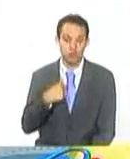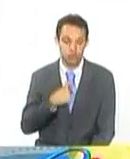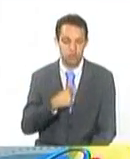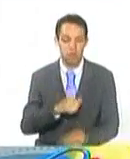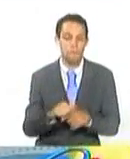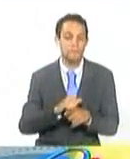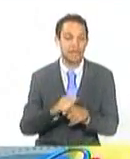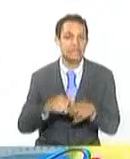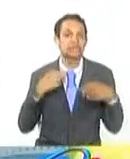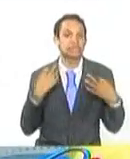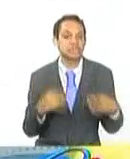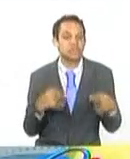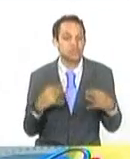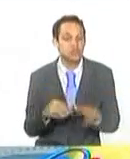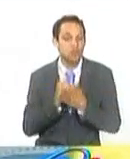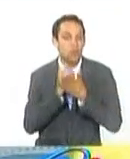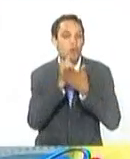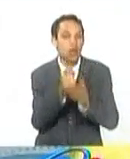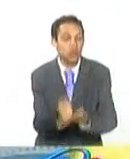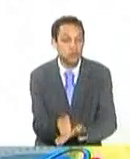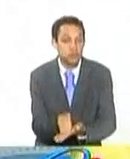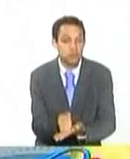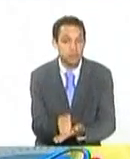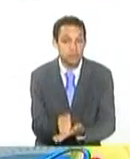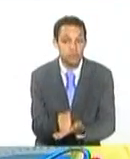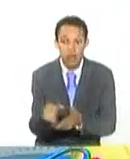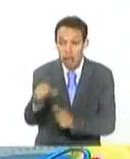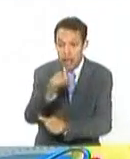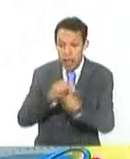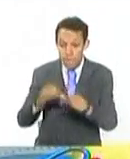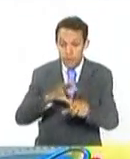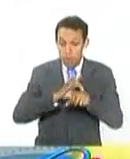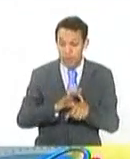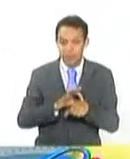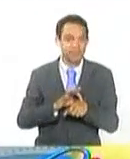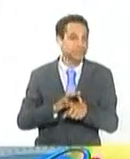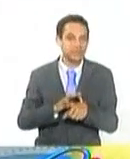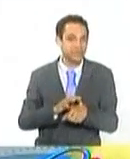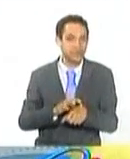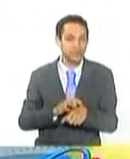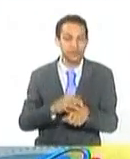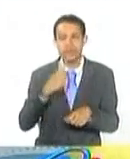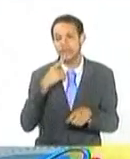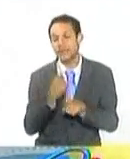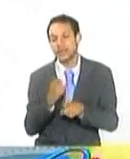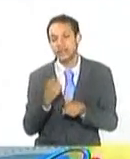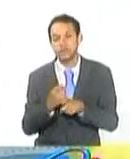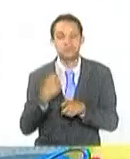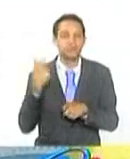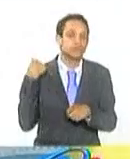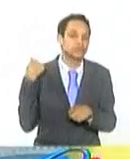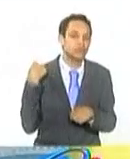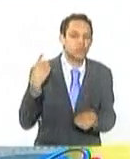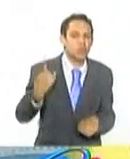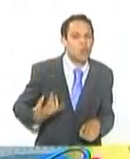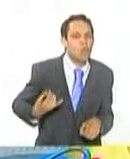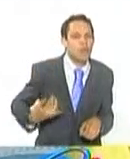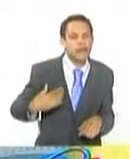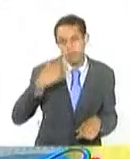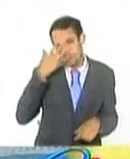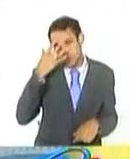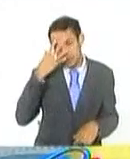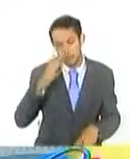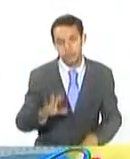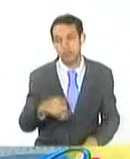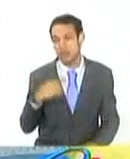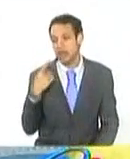sencillas eh sin reemplazar una consulta médica porque es que la columna o la espalda puede doler por muchas cosas generalmente la